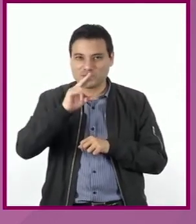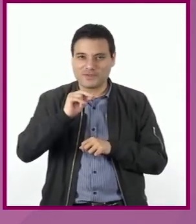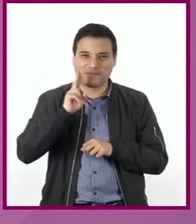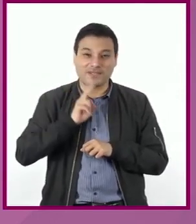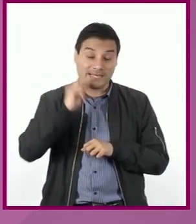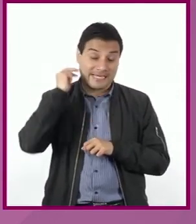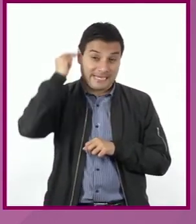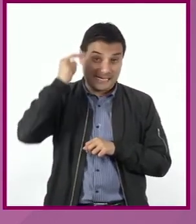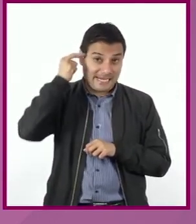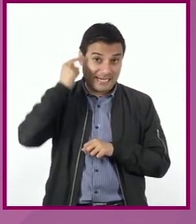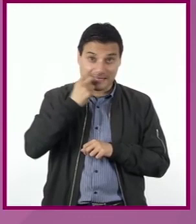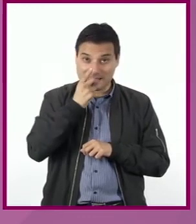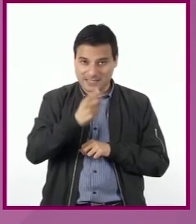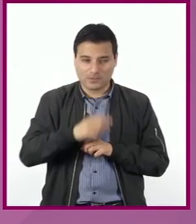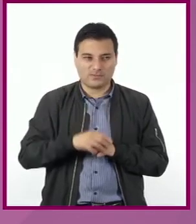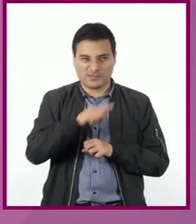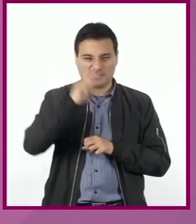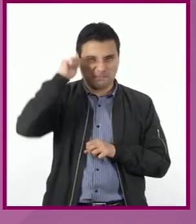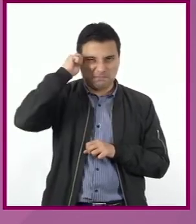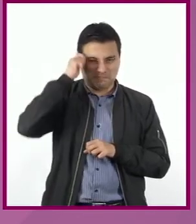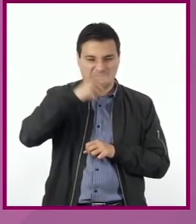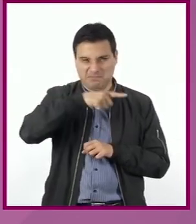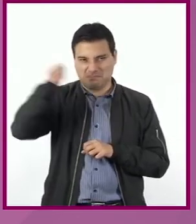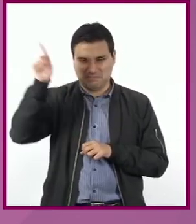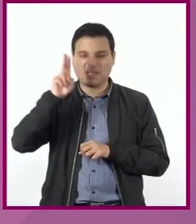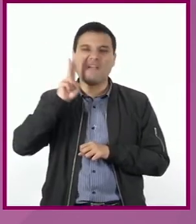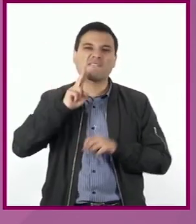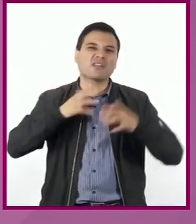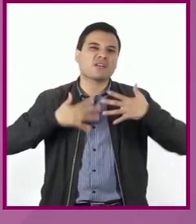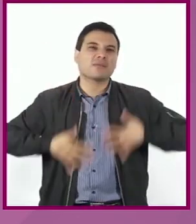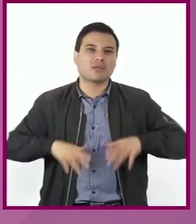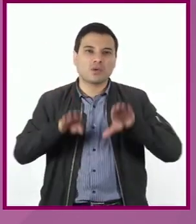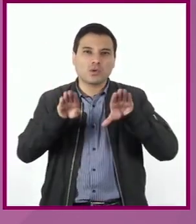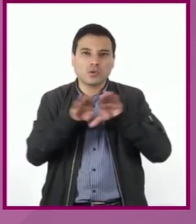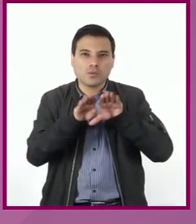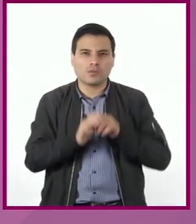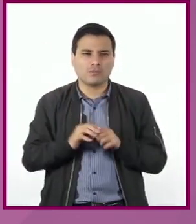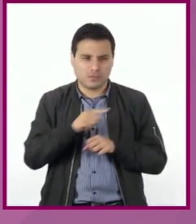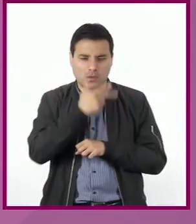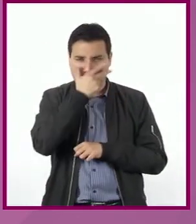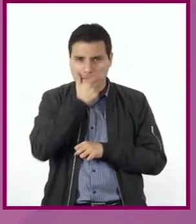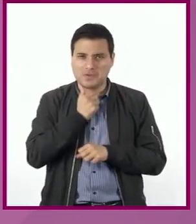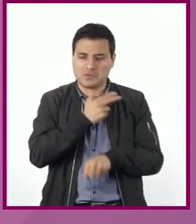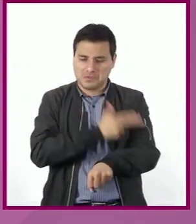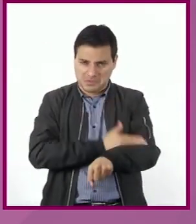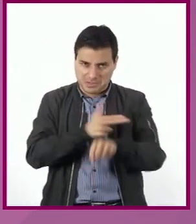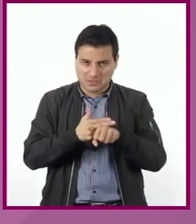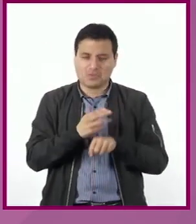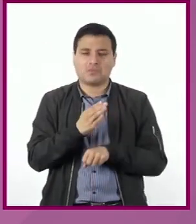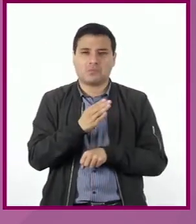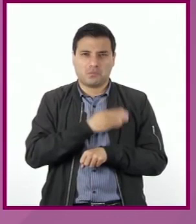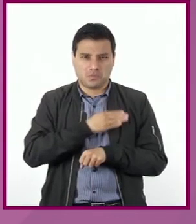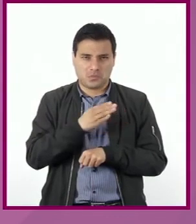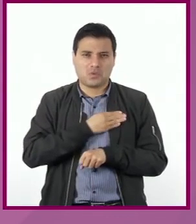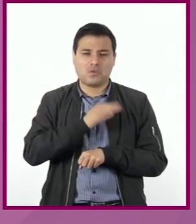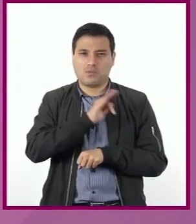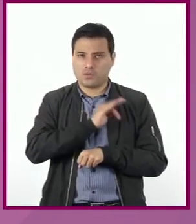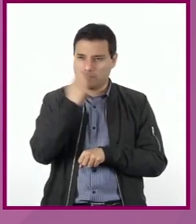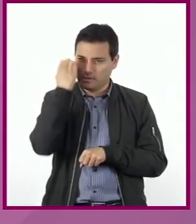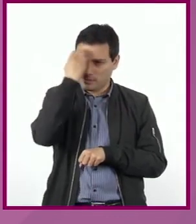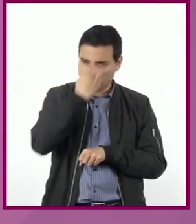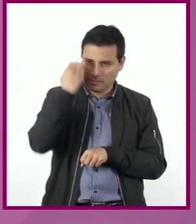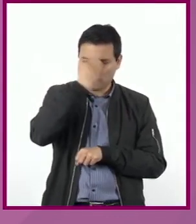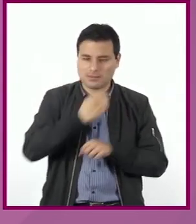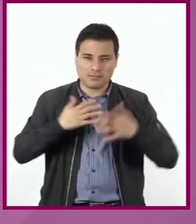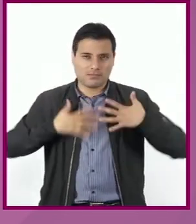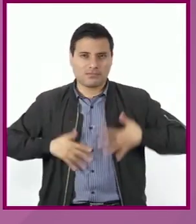a que visite a los tejedores, pensó el emperador. Es un hombre honrado y el más indicado para juzgar de las cualidades de la